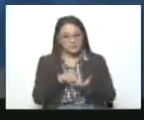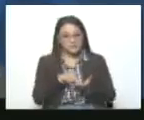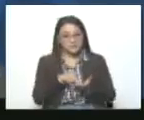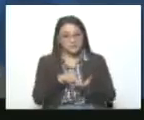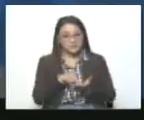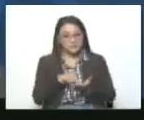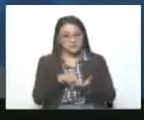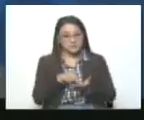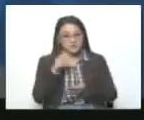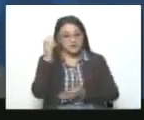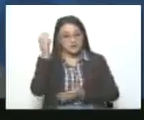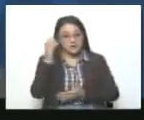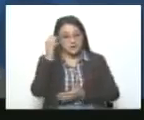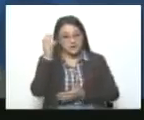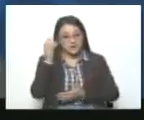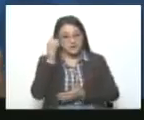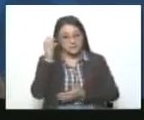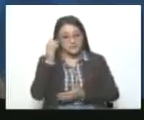capacidad